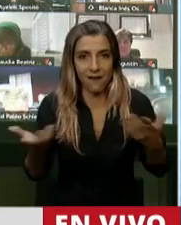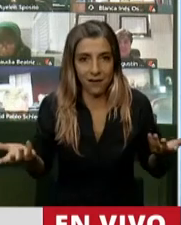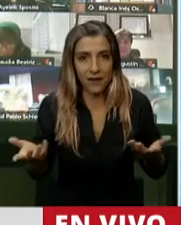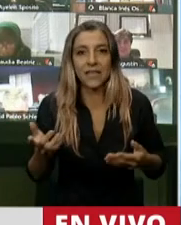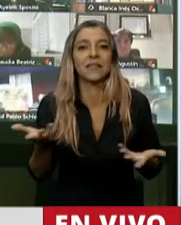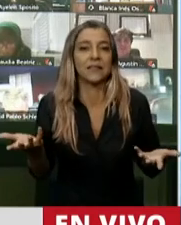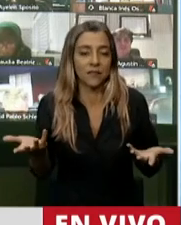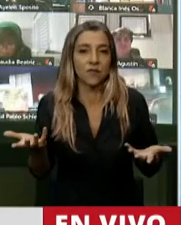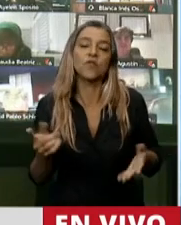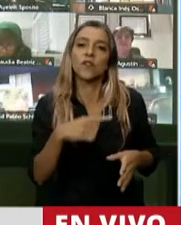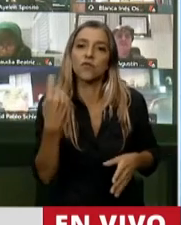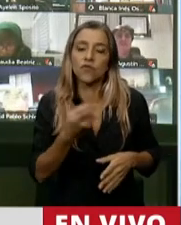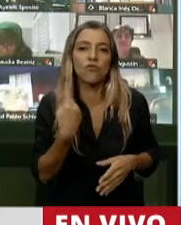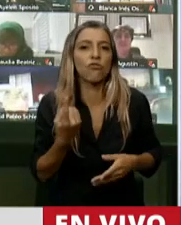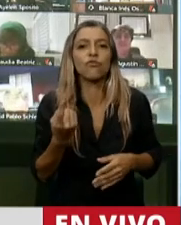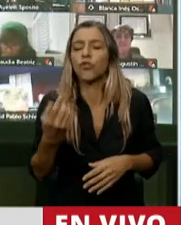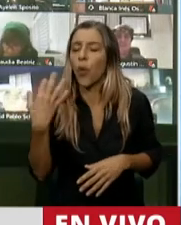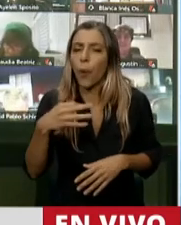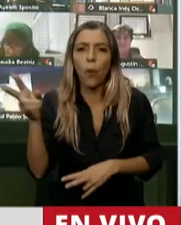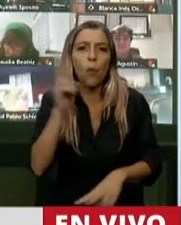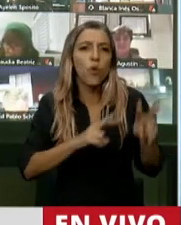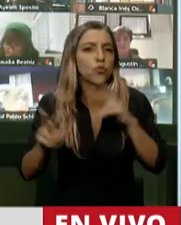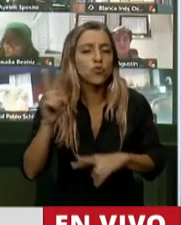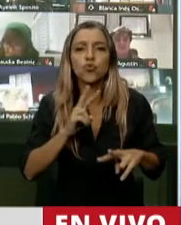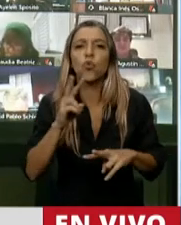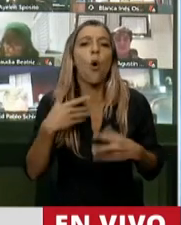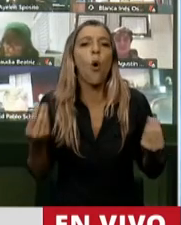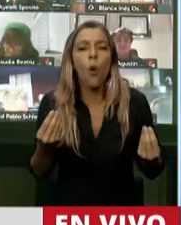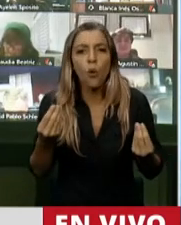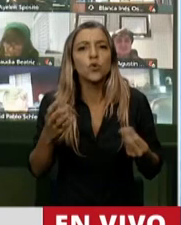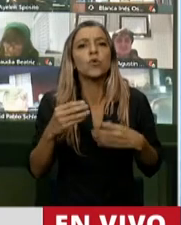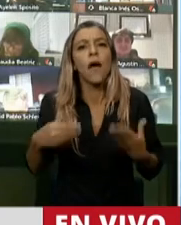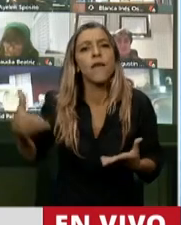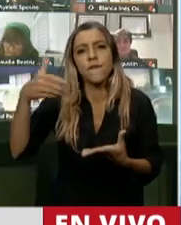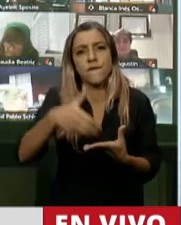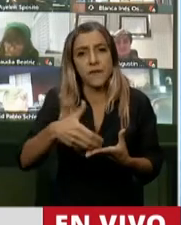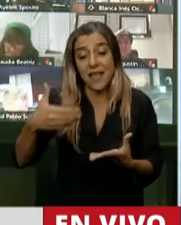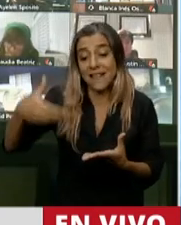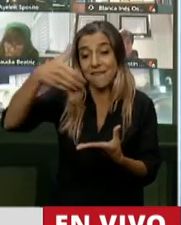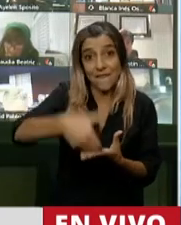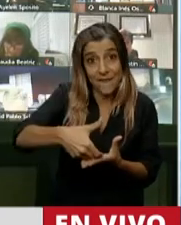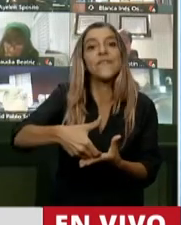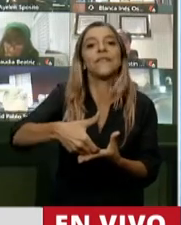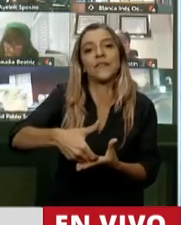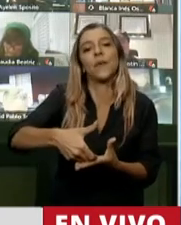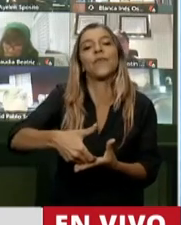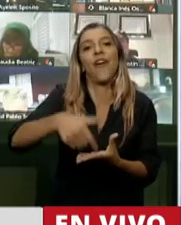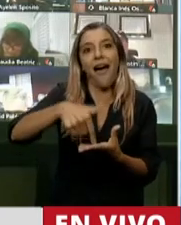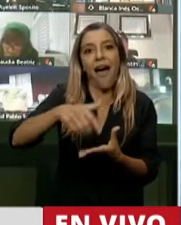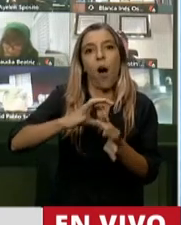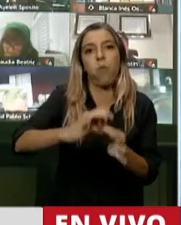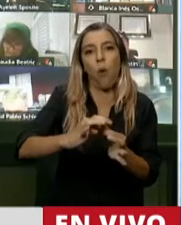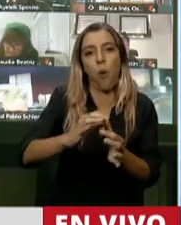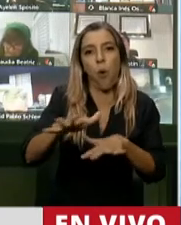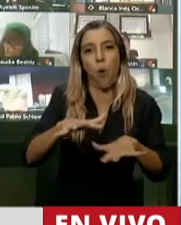al mate. La inversión es lo que genera el movimiento económico. La